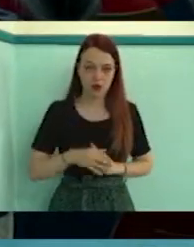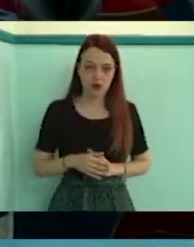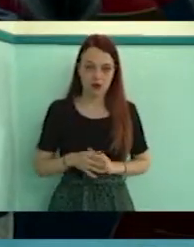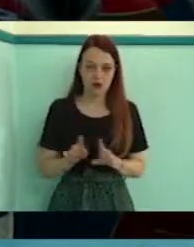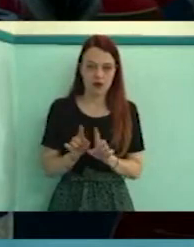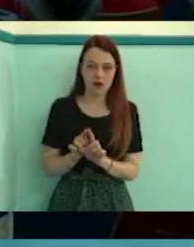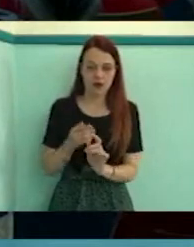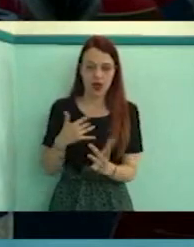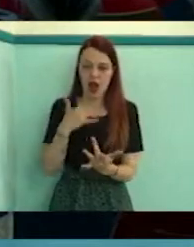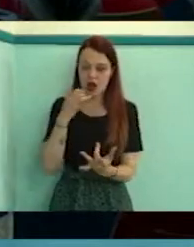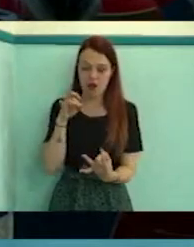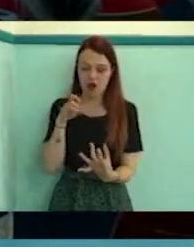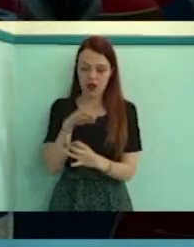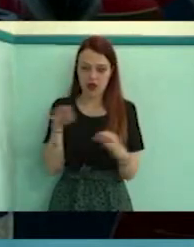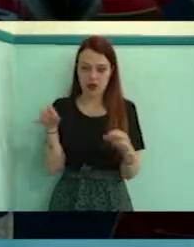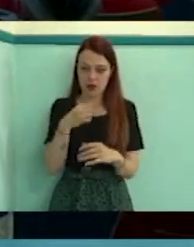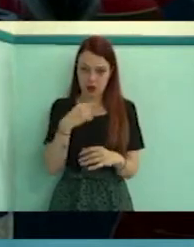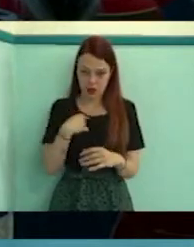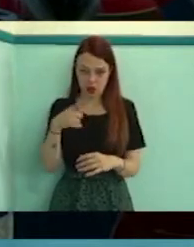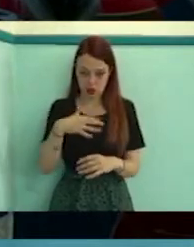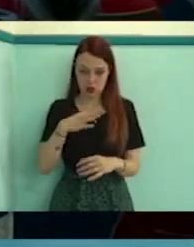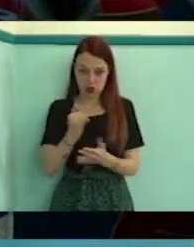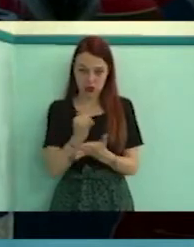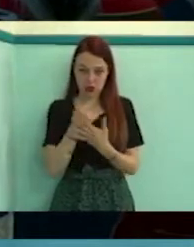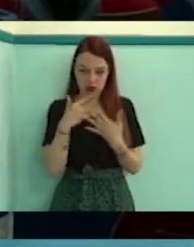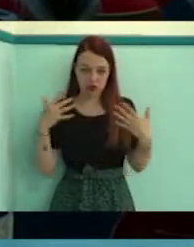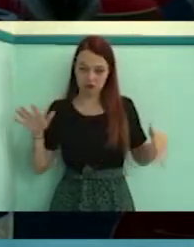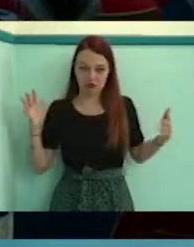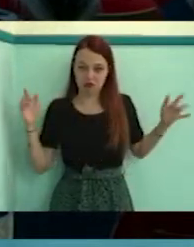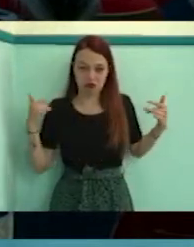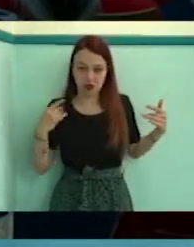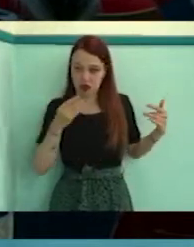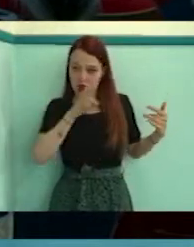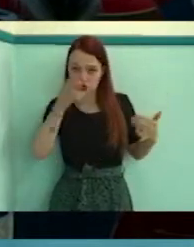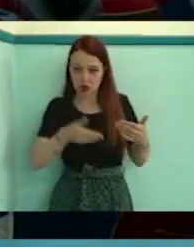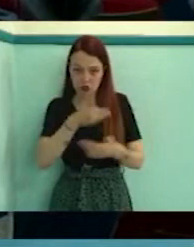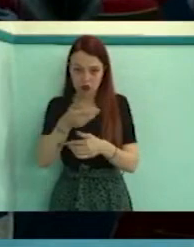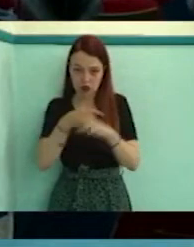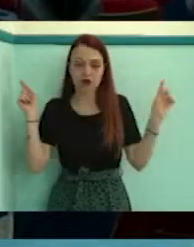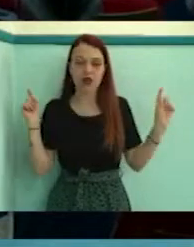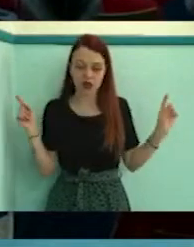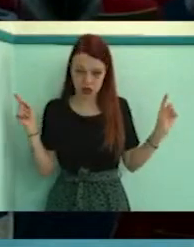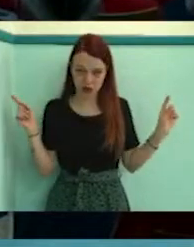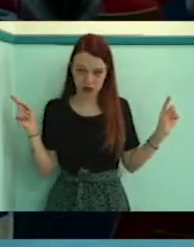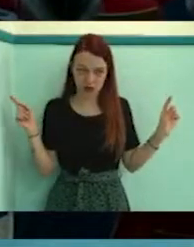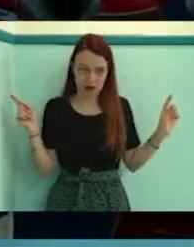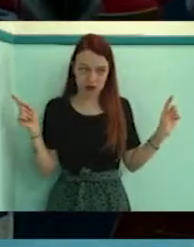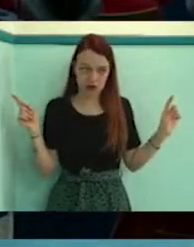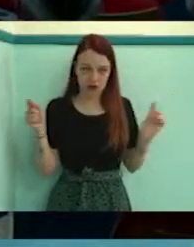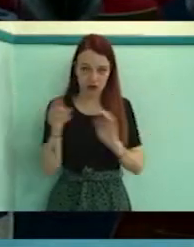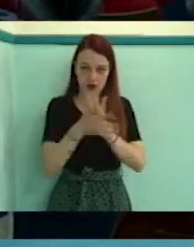al trapo claro y cuando me dijeron podías probar yo dije No yo estoy con otro proceso diferente claro se dejó de